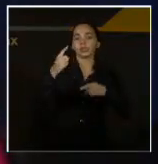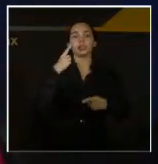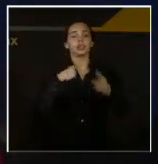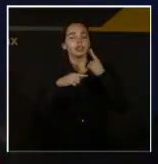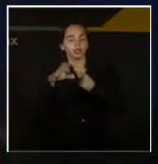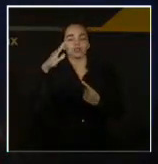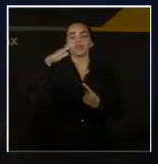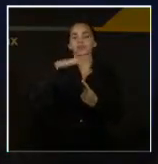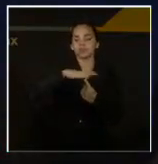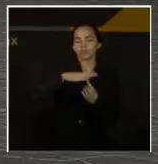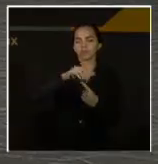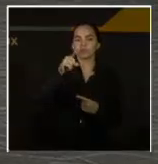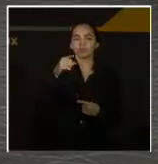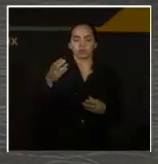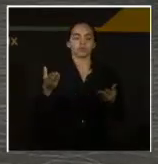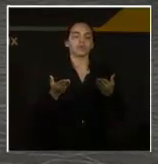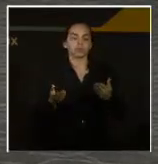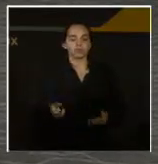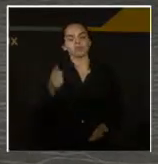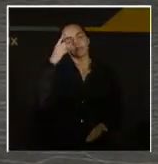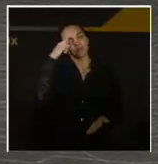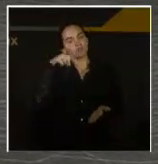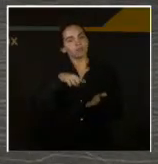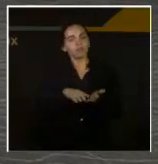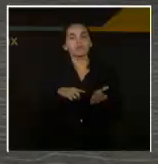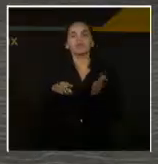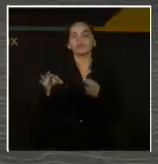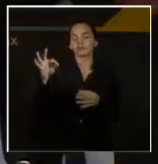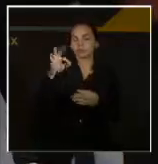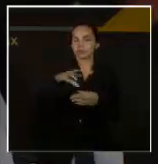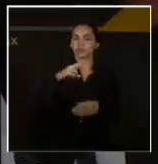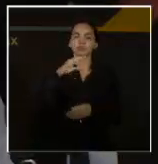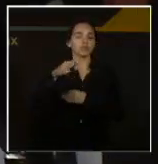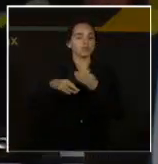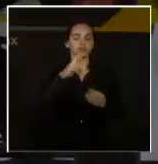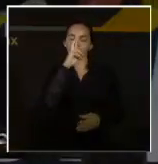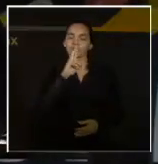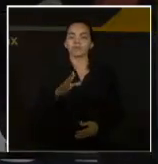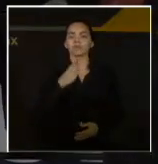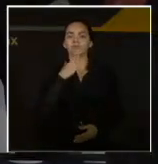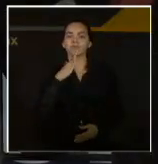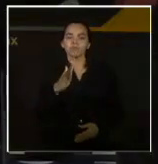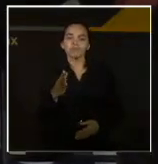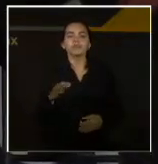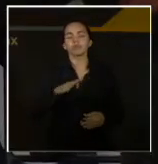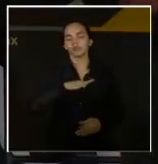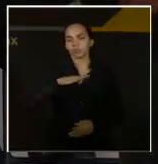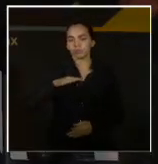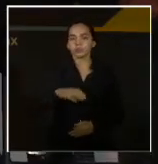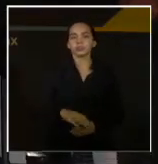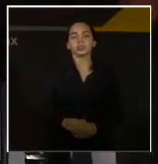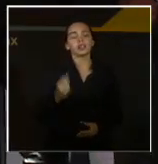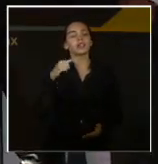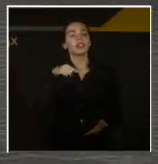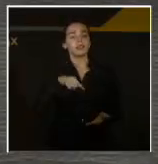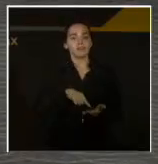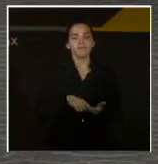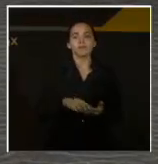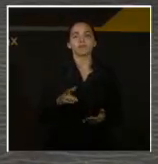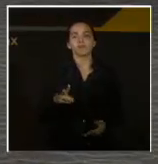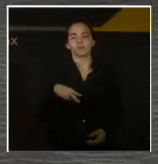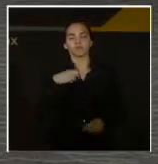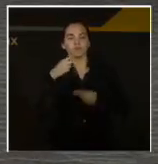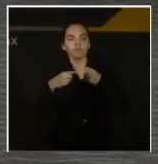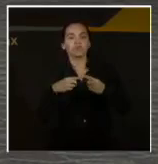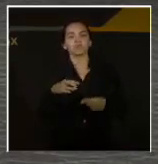y lo haré, si me dan su confianza, con total responsabilidad. Estoy preparado para hacerlo y créanme, vamos a